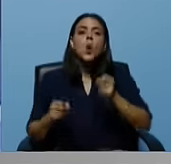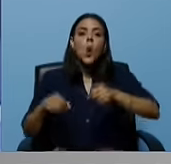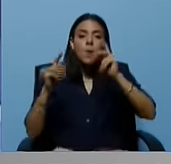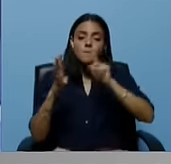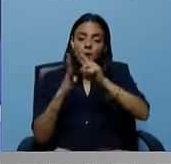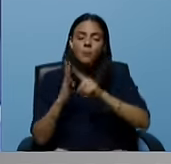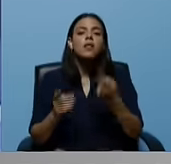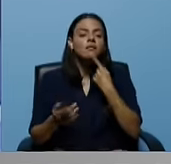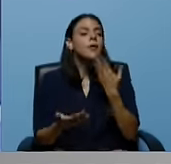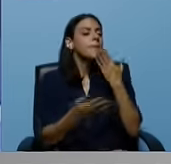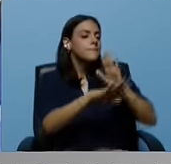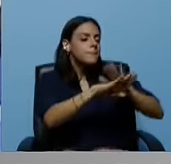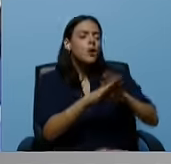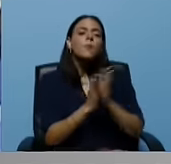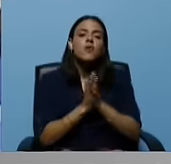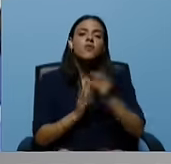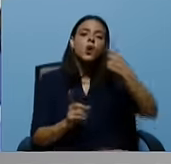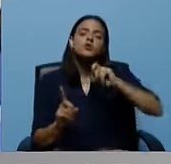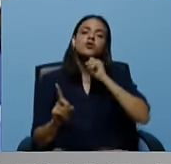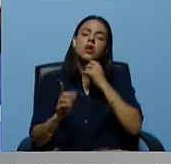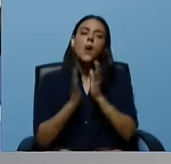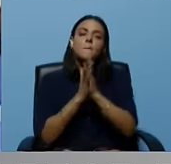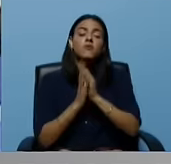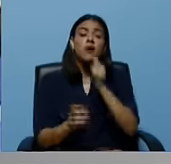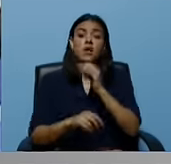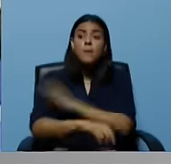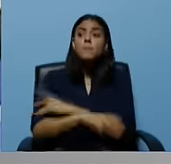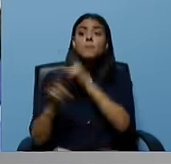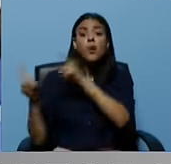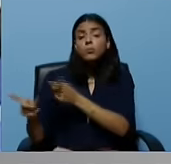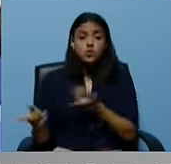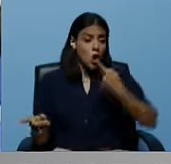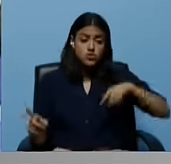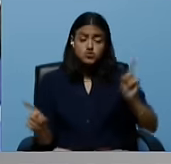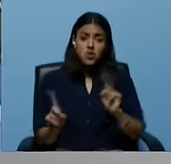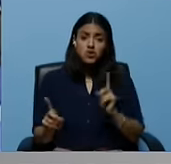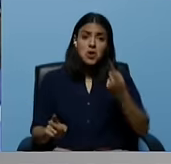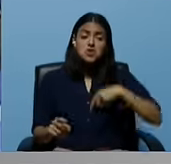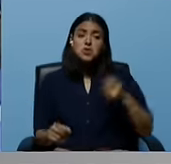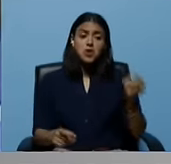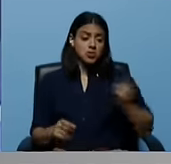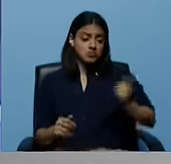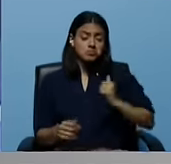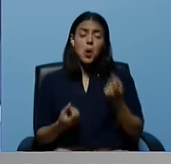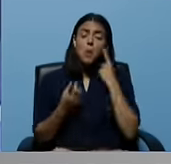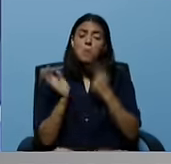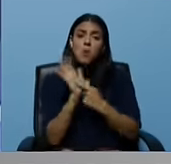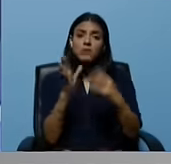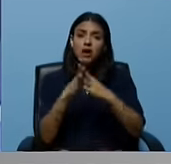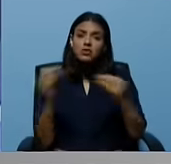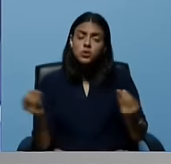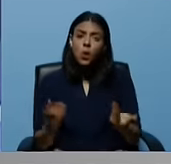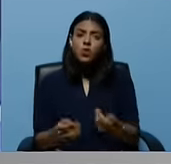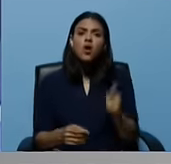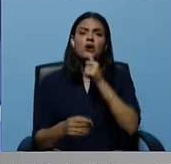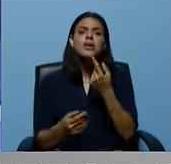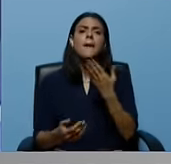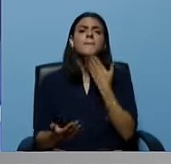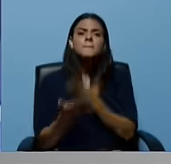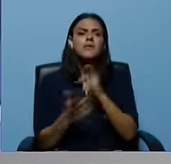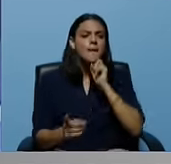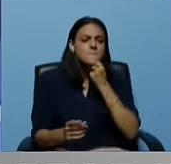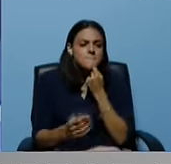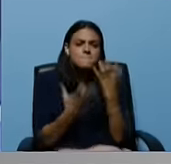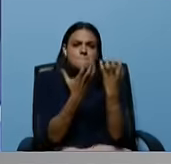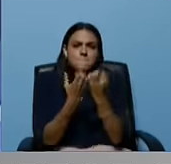se mantenga en secreto. Esta carta la mantuve en secreto desde el día